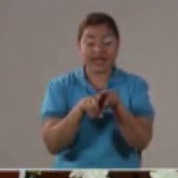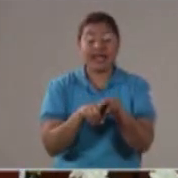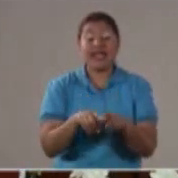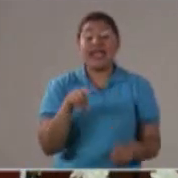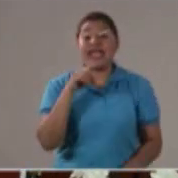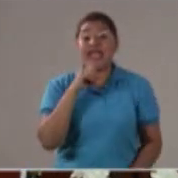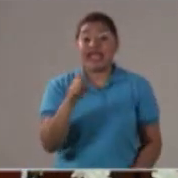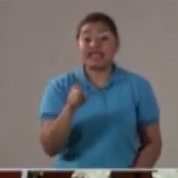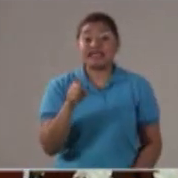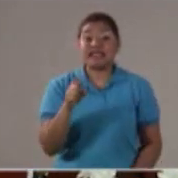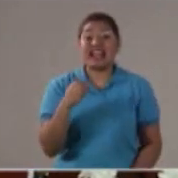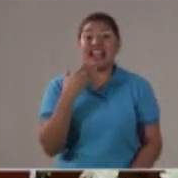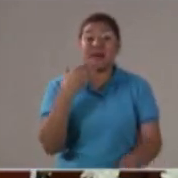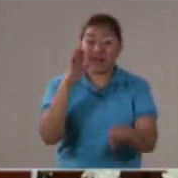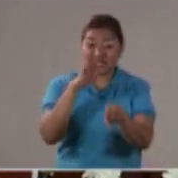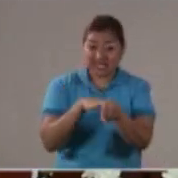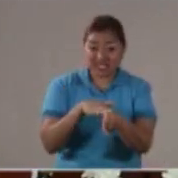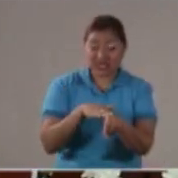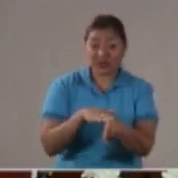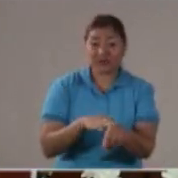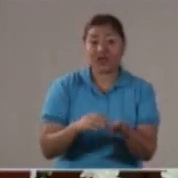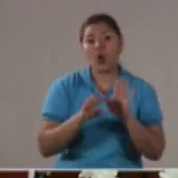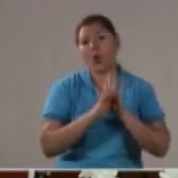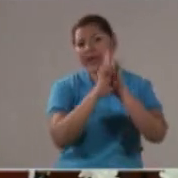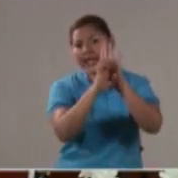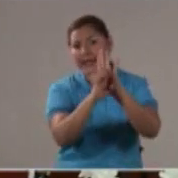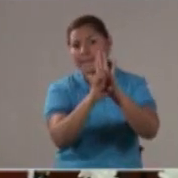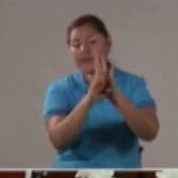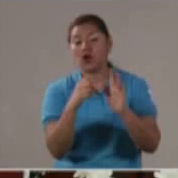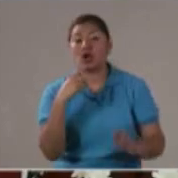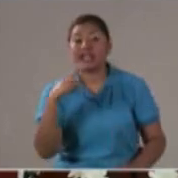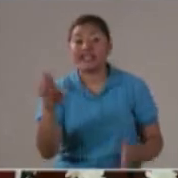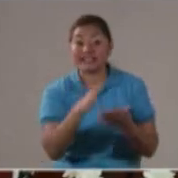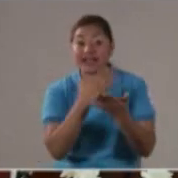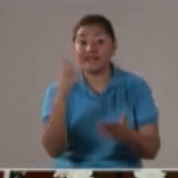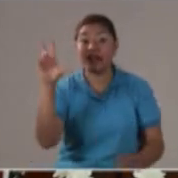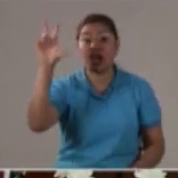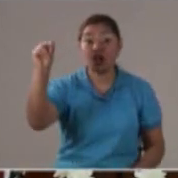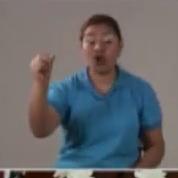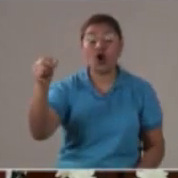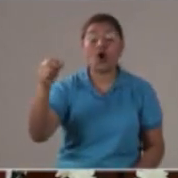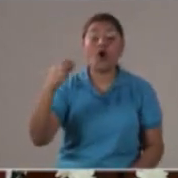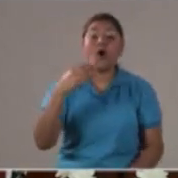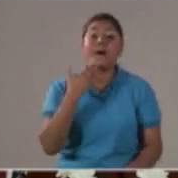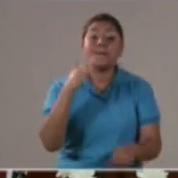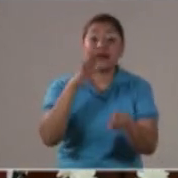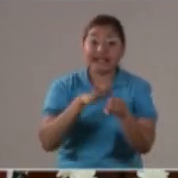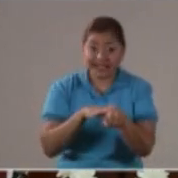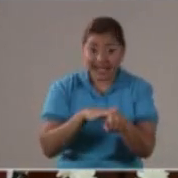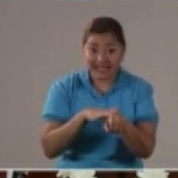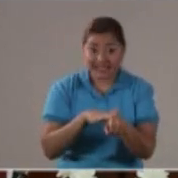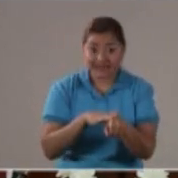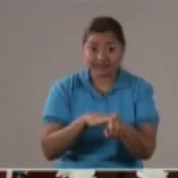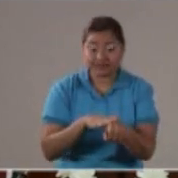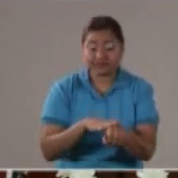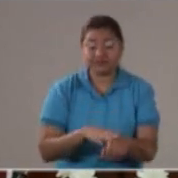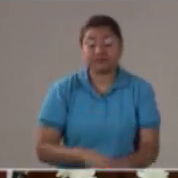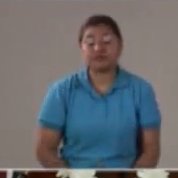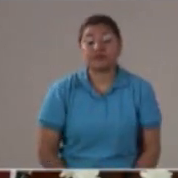pusimos algunos ejemplos. Cuando la Biblia dice no maldigáis, y también en otras palabras,